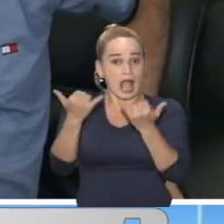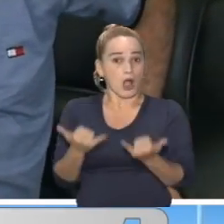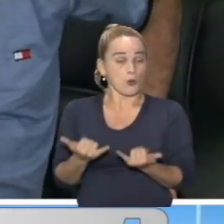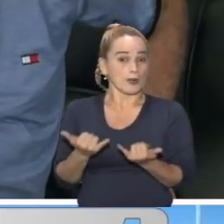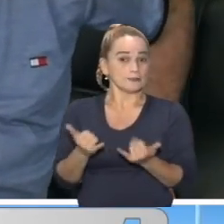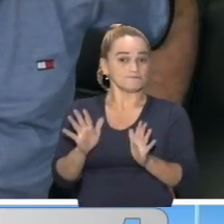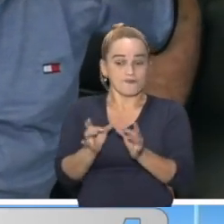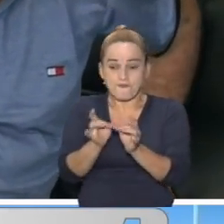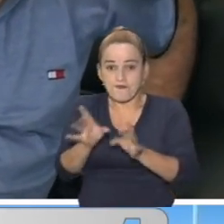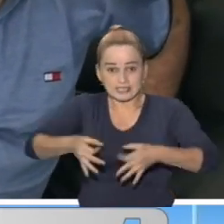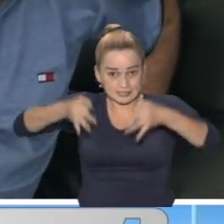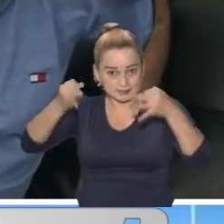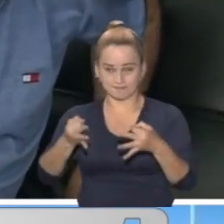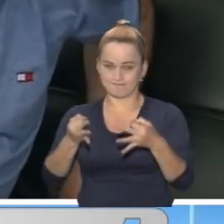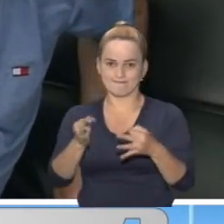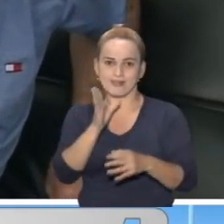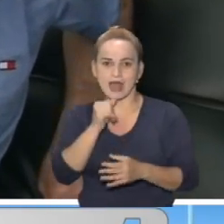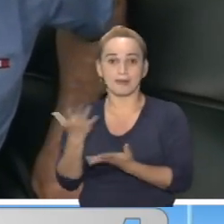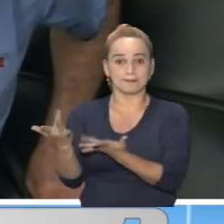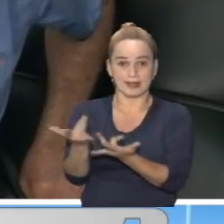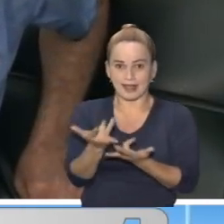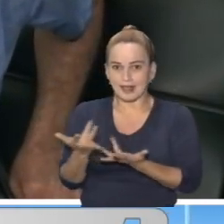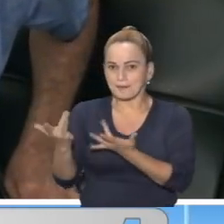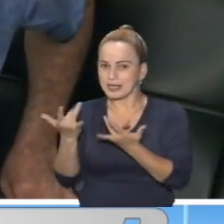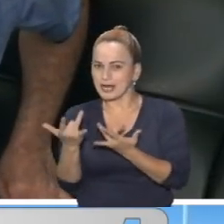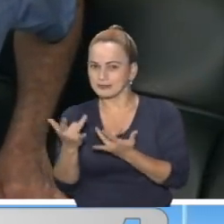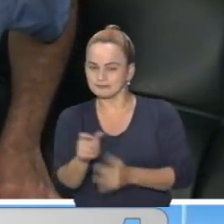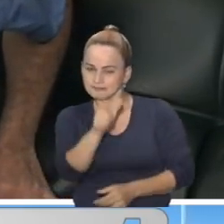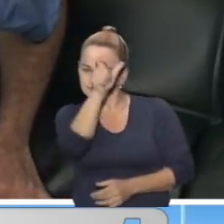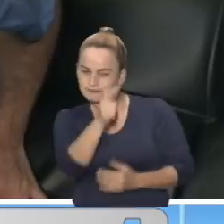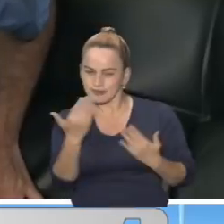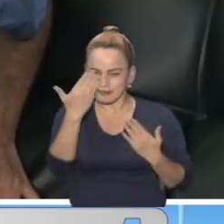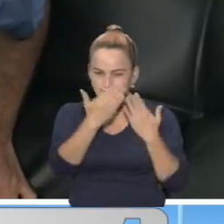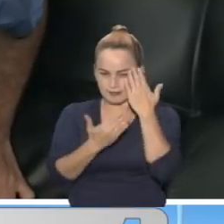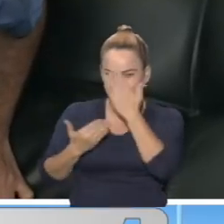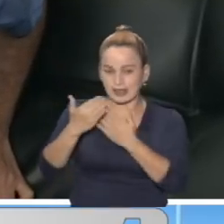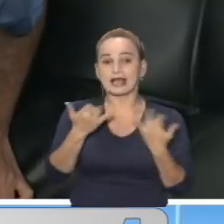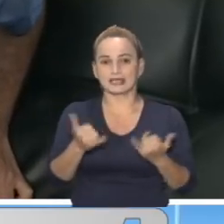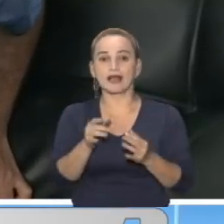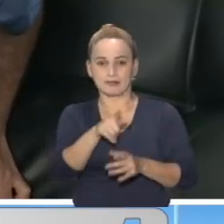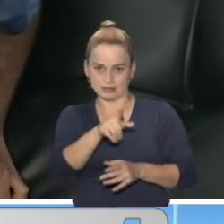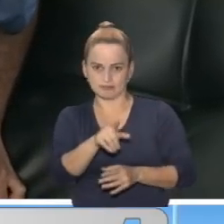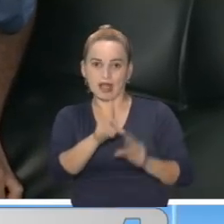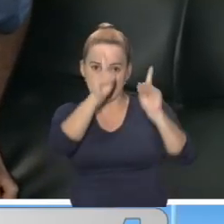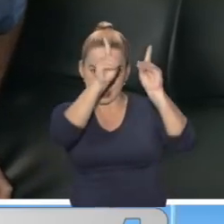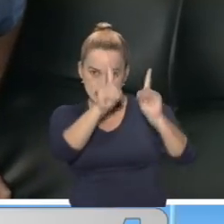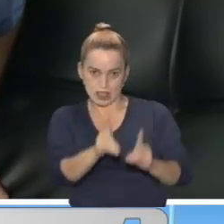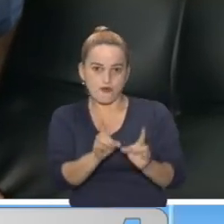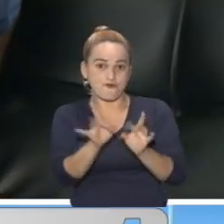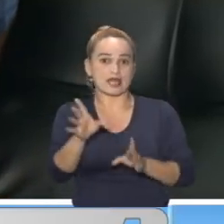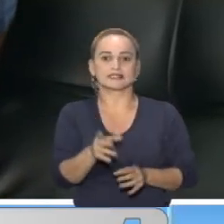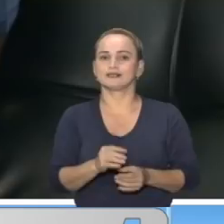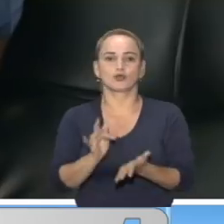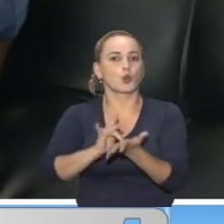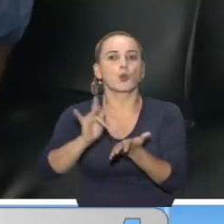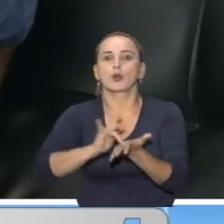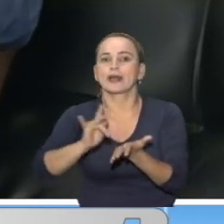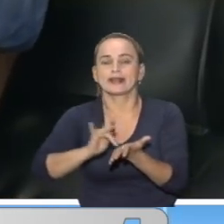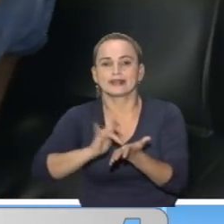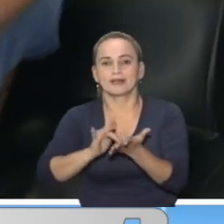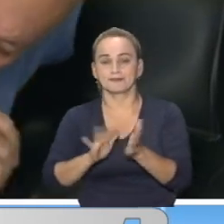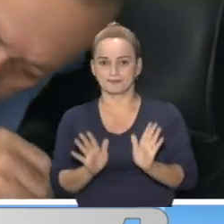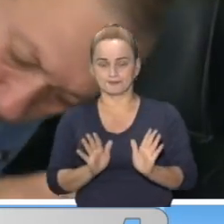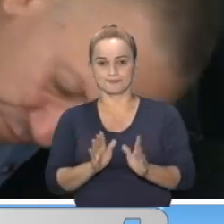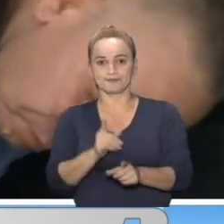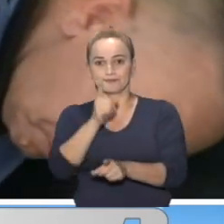no existe una fecha como tal, tenemos que esperar que se hagan las valoraciones. Víctor ya tiene una fecha en su cabeza, es pronto, entonces en cuanto